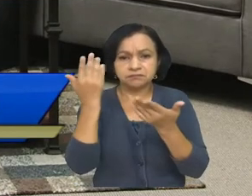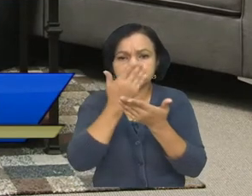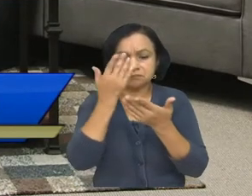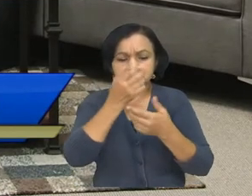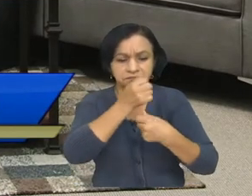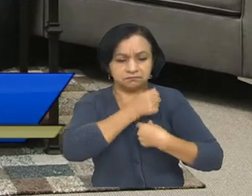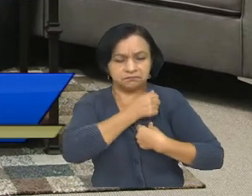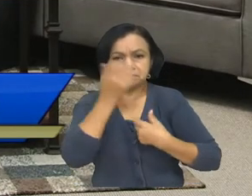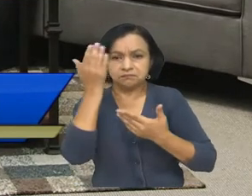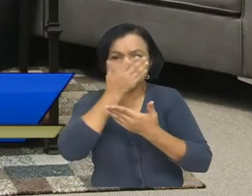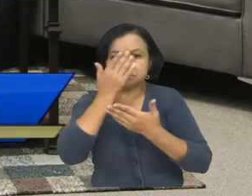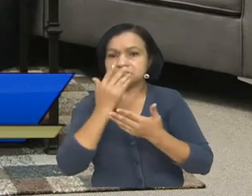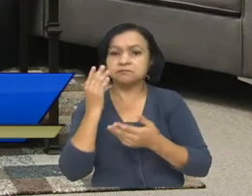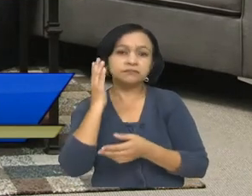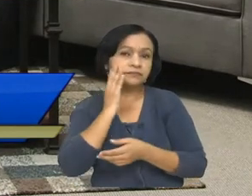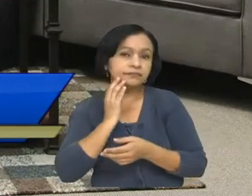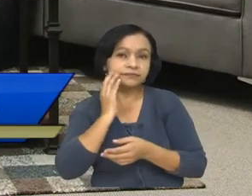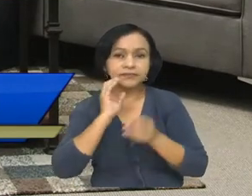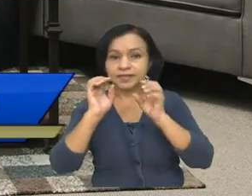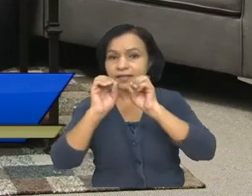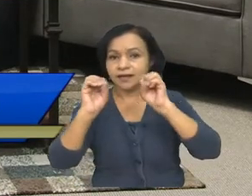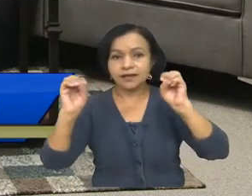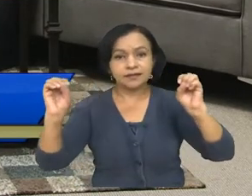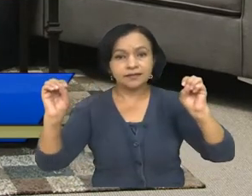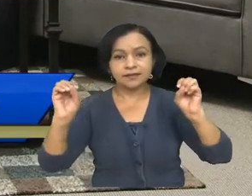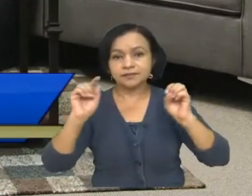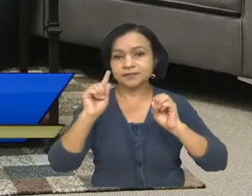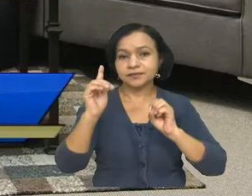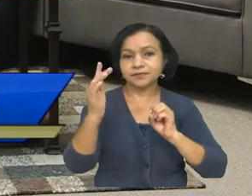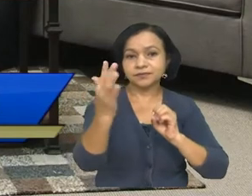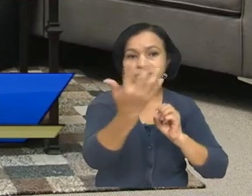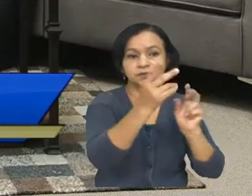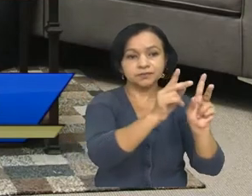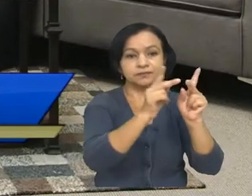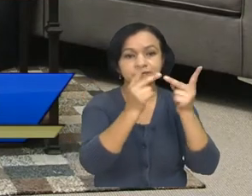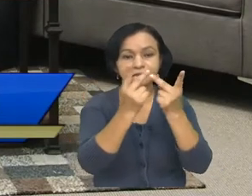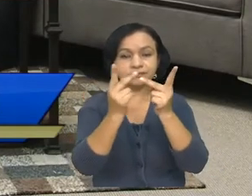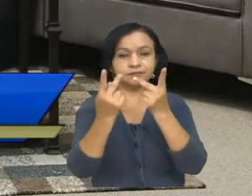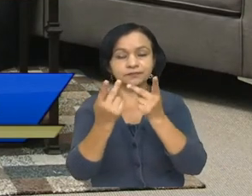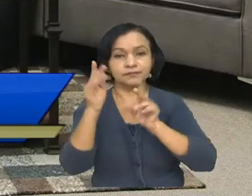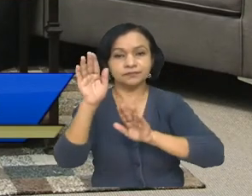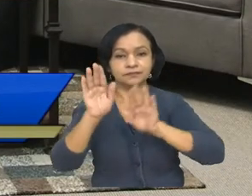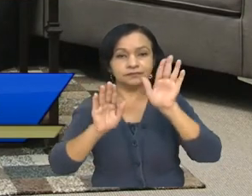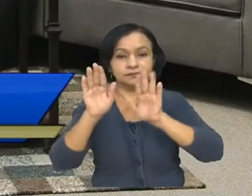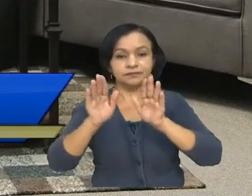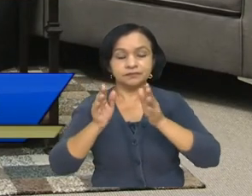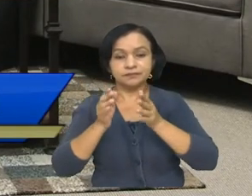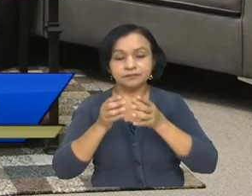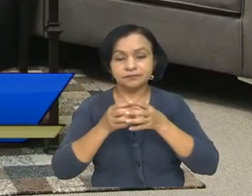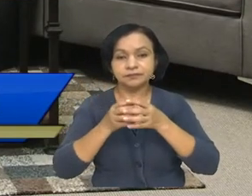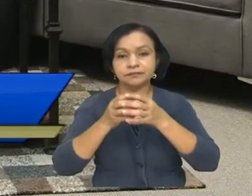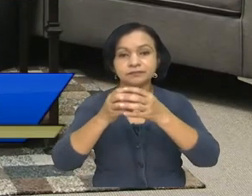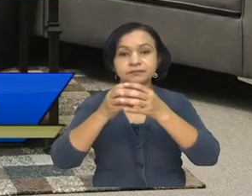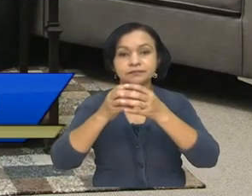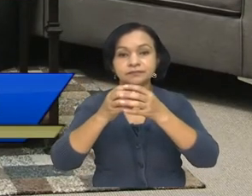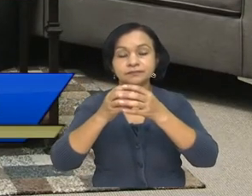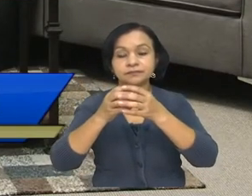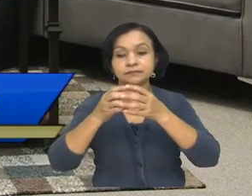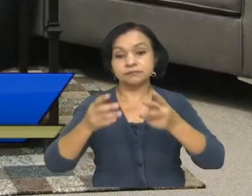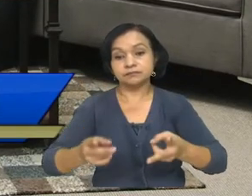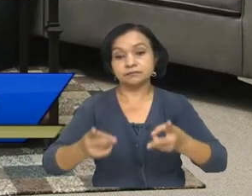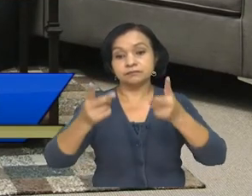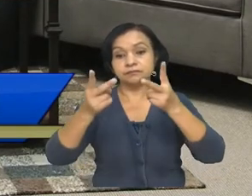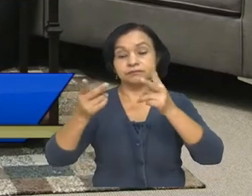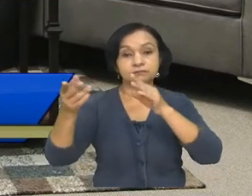militar y que estábamos como toda la gran mayoría del pueblo, como con otros compañeros que ofrendaron su vida,